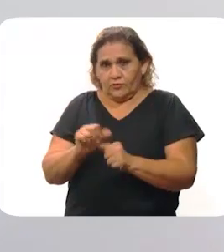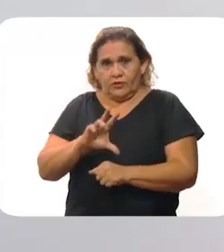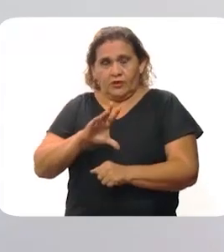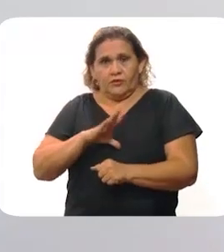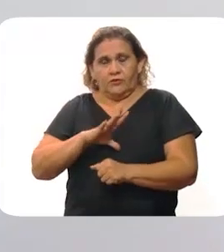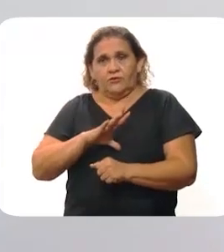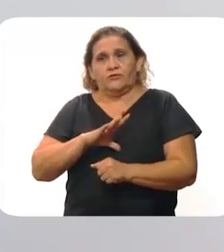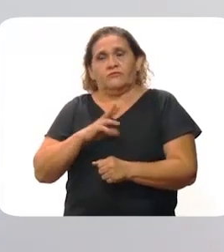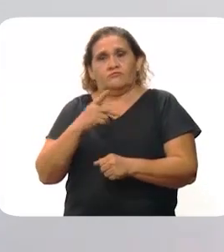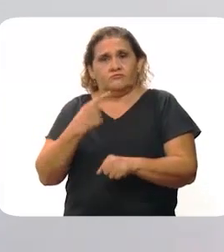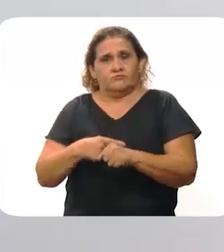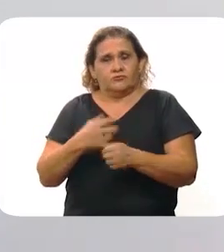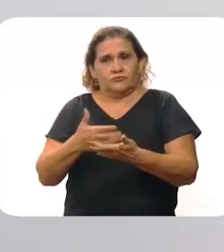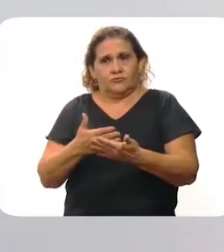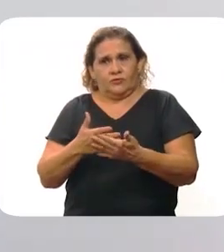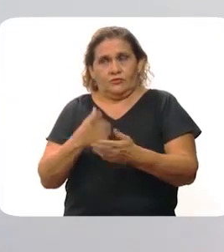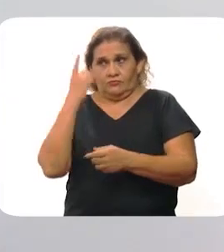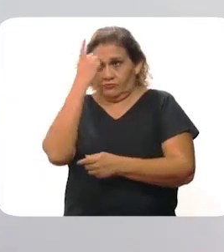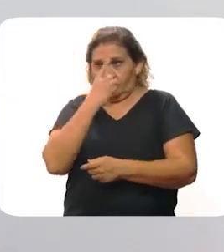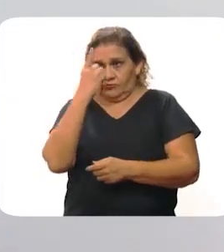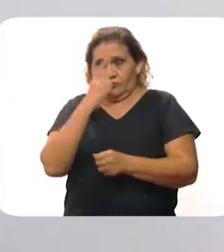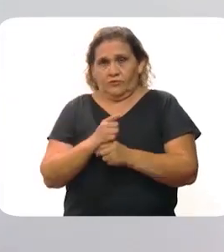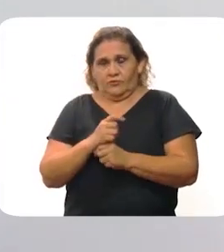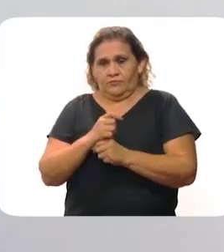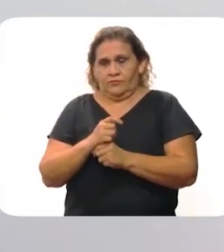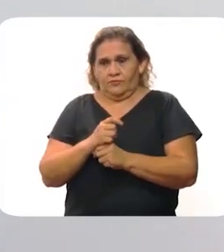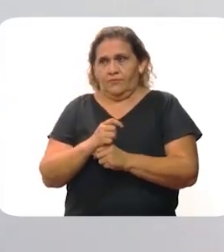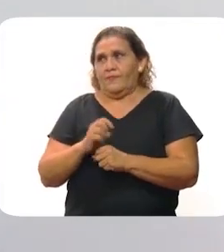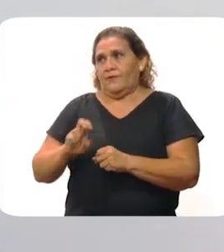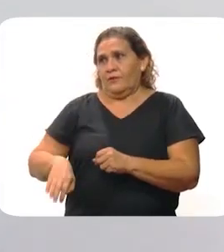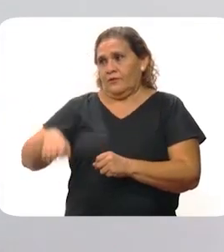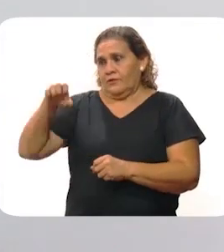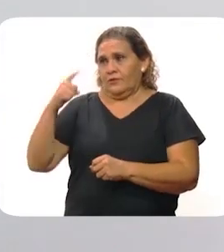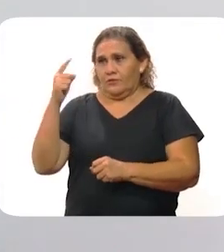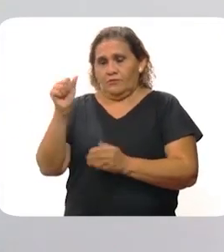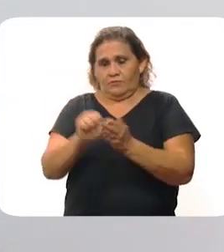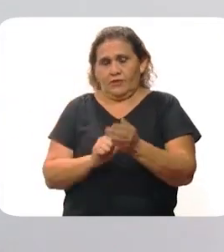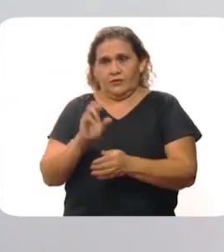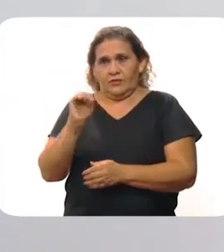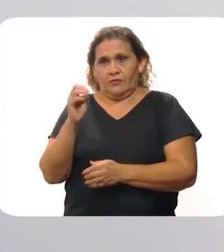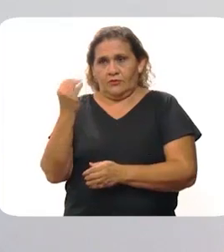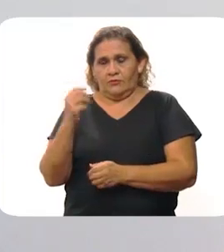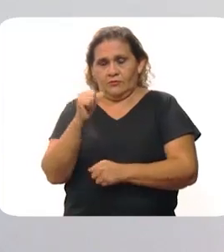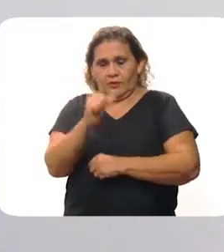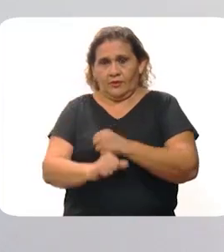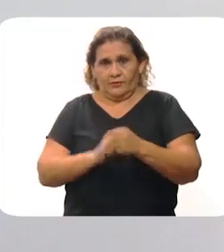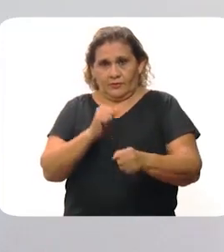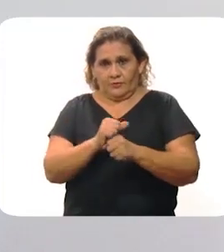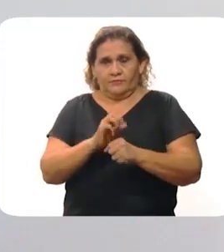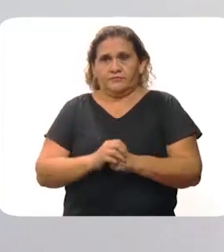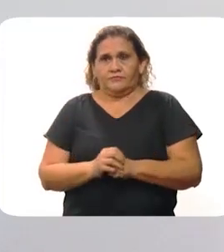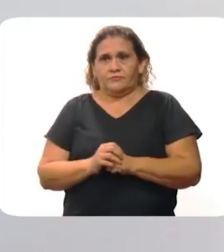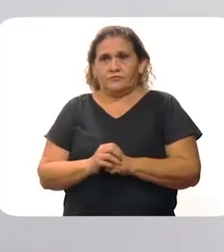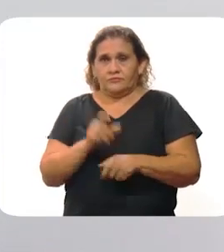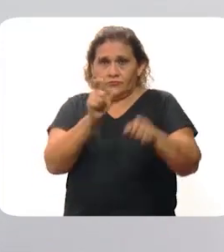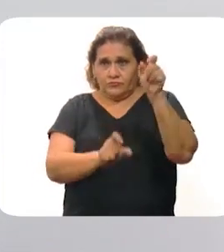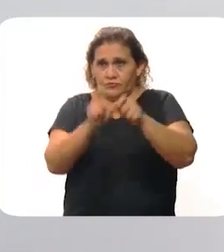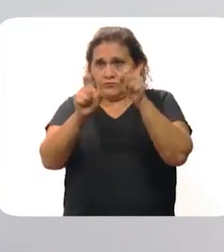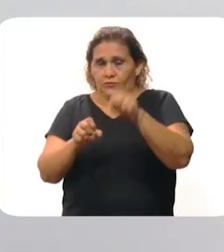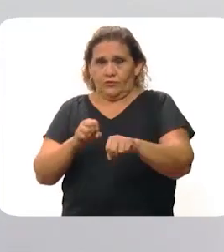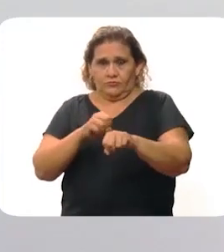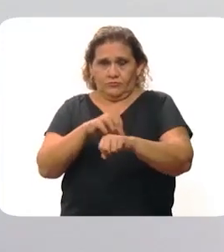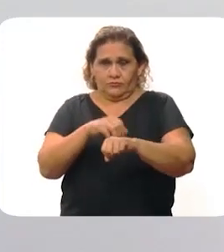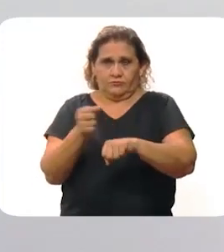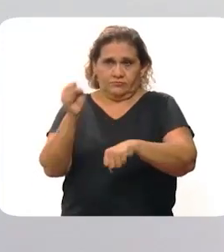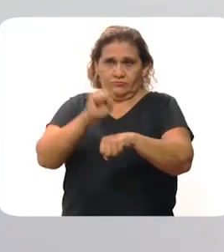otros pacientes a la espera de diagnóstico. El rango de edad de los casos es de 1 mes a 99 años. Los indicadores semanales